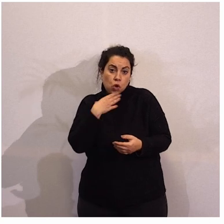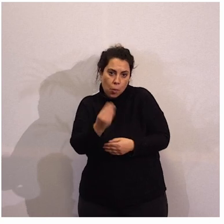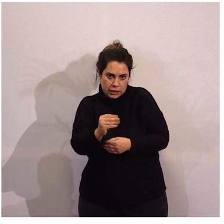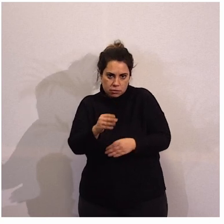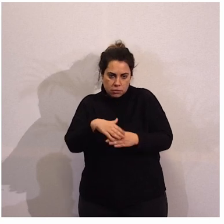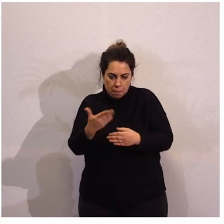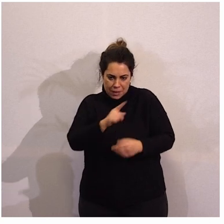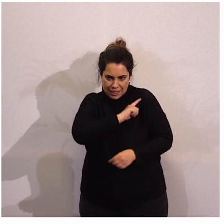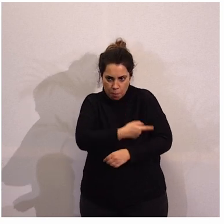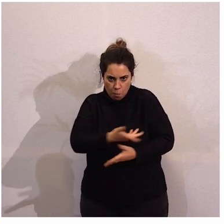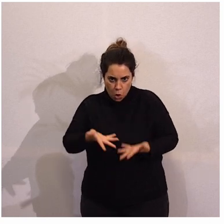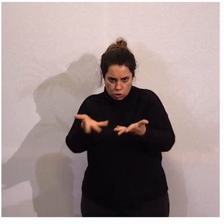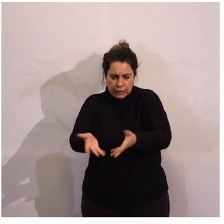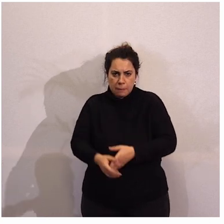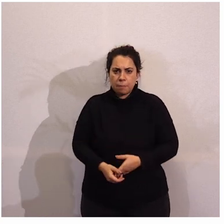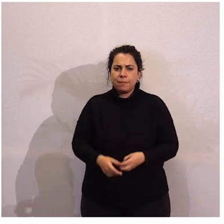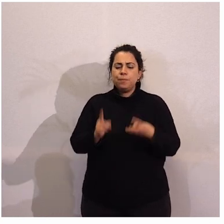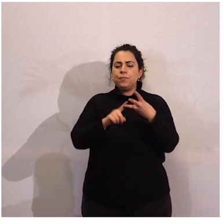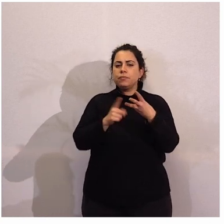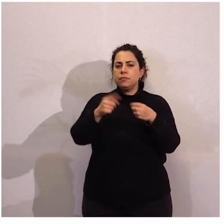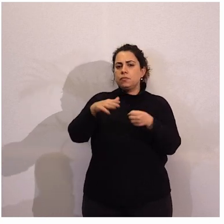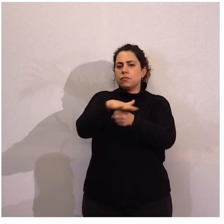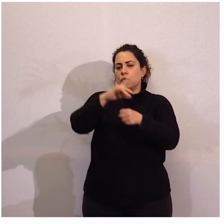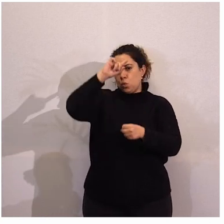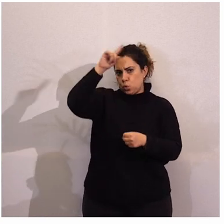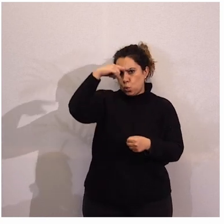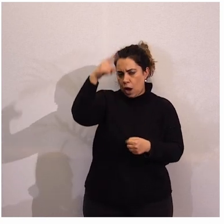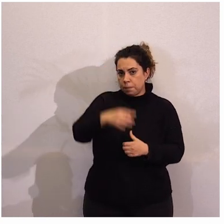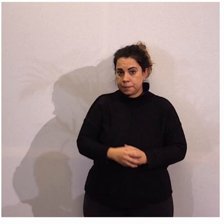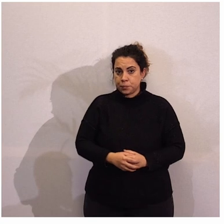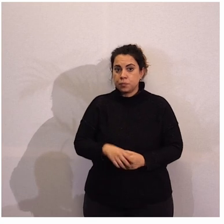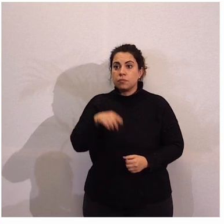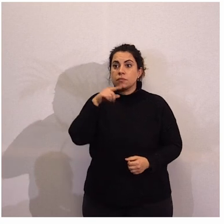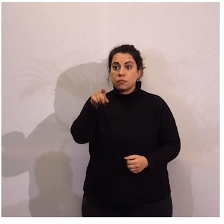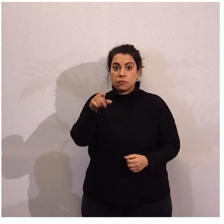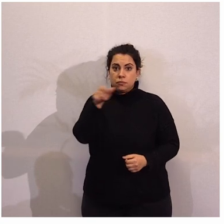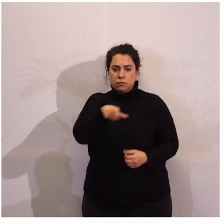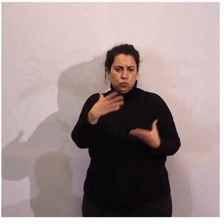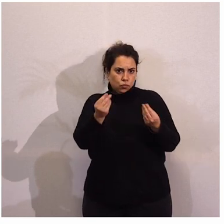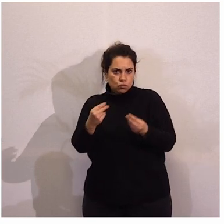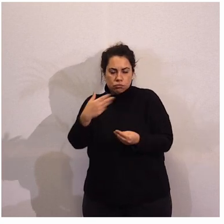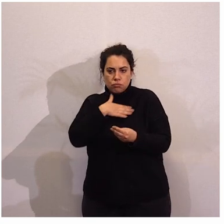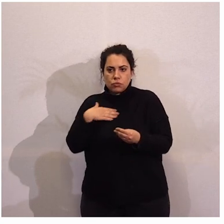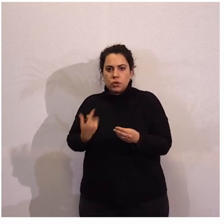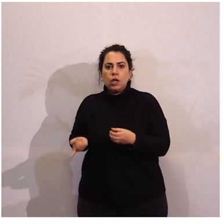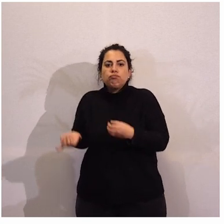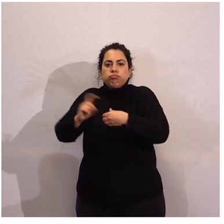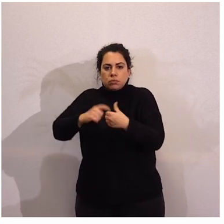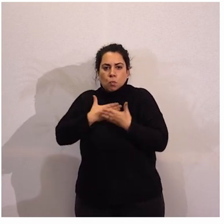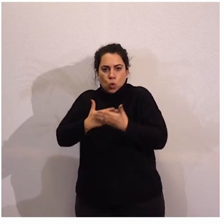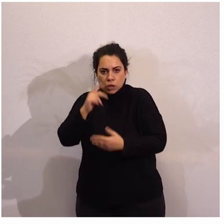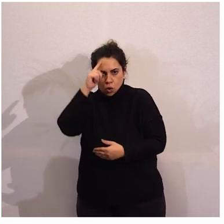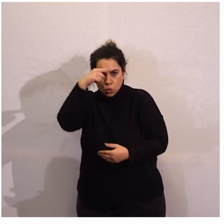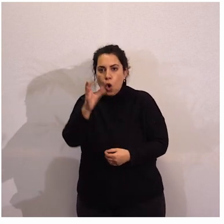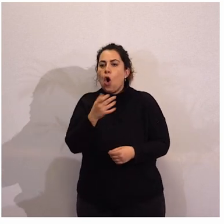deporte. También hay un ámbito de la cultura, que también hay muchas personas que quieren hacer voluntariado o como